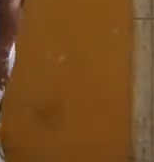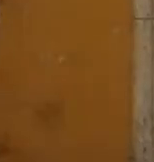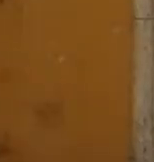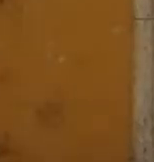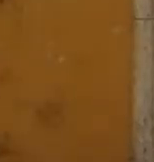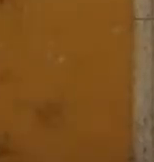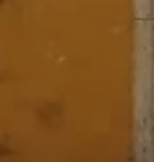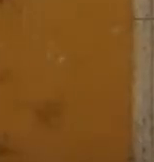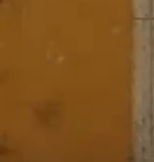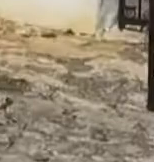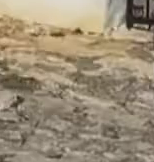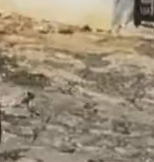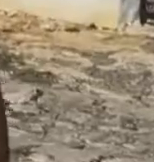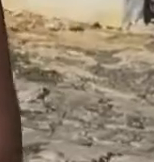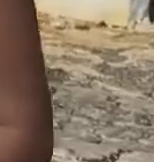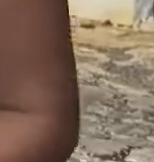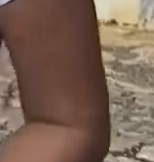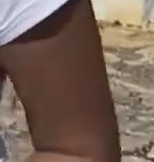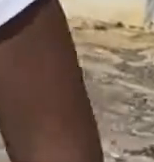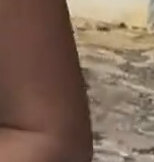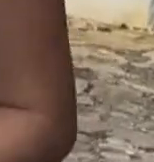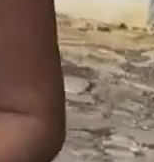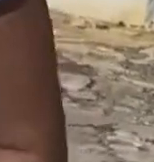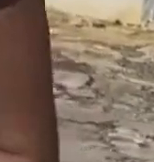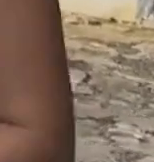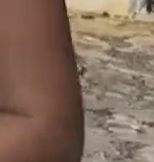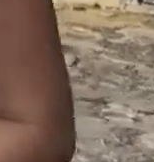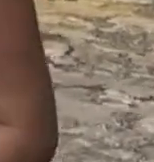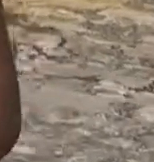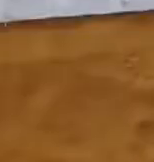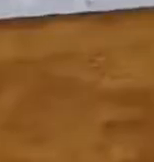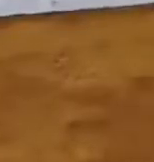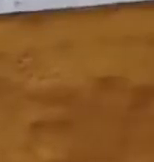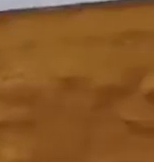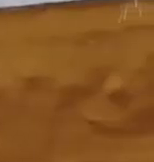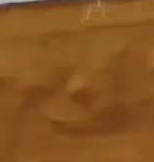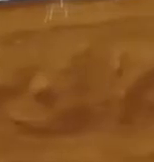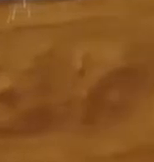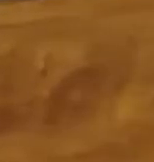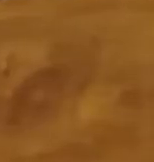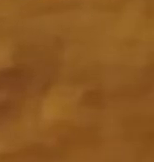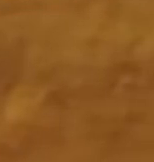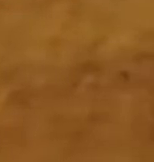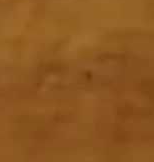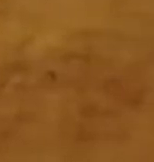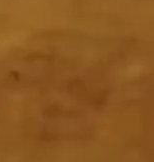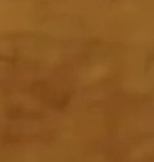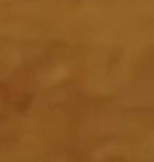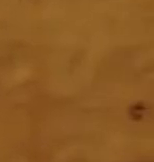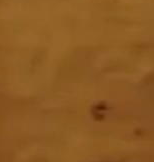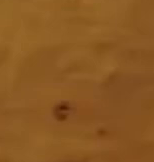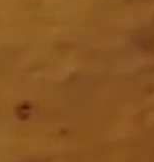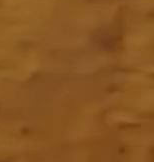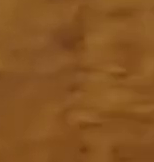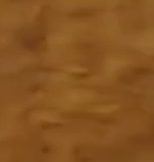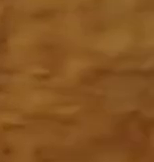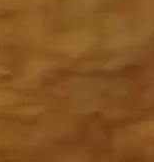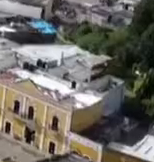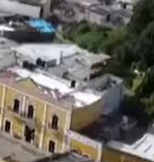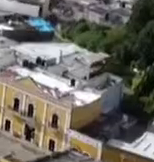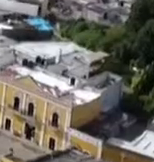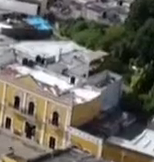Las mujeres mexicanas necesitamos un nuevo amanecer. Un nuevo amanecer donde podamos vivir sin